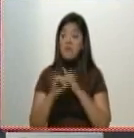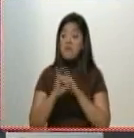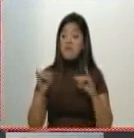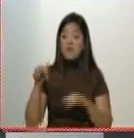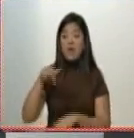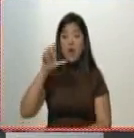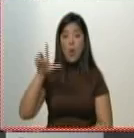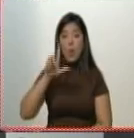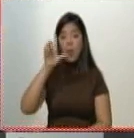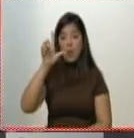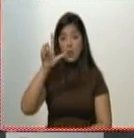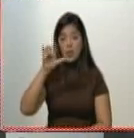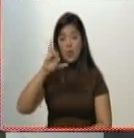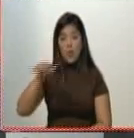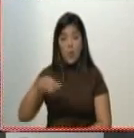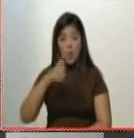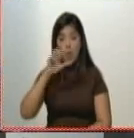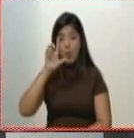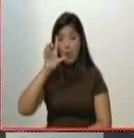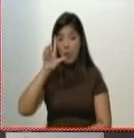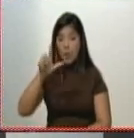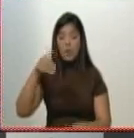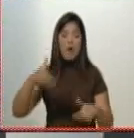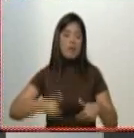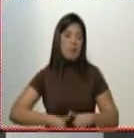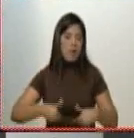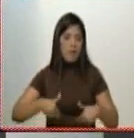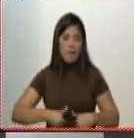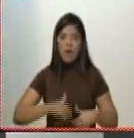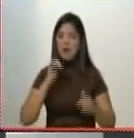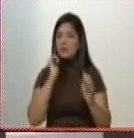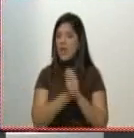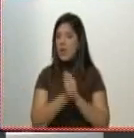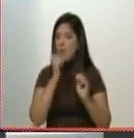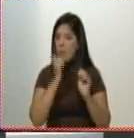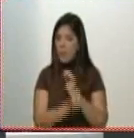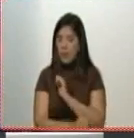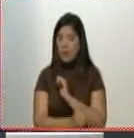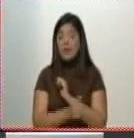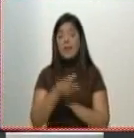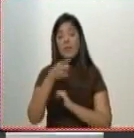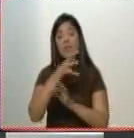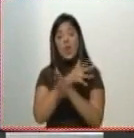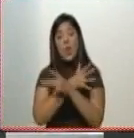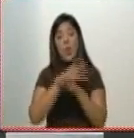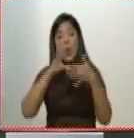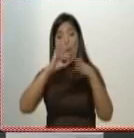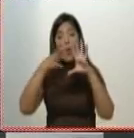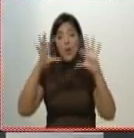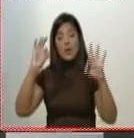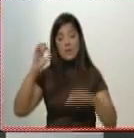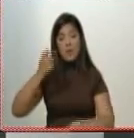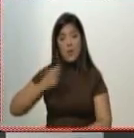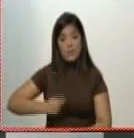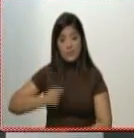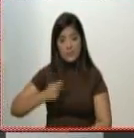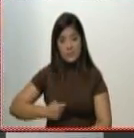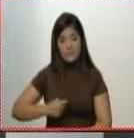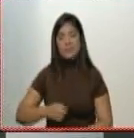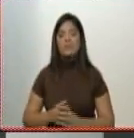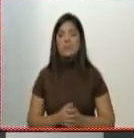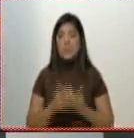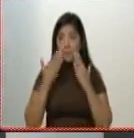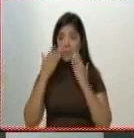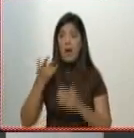julio. Julio de esfuerzo, de lucha, el julio de los panamericanos, donde aquí están las medallas,